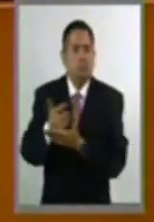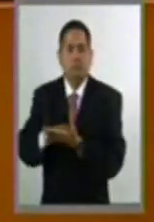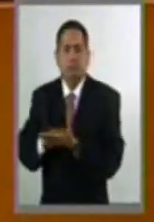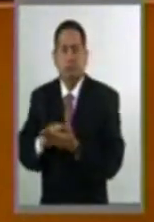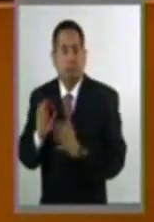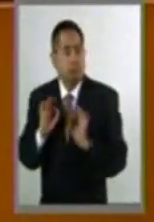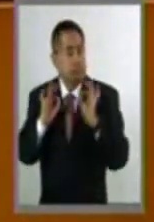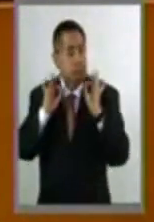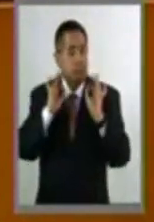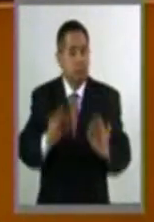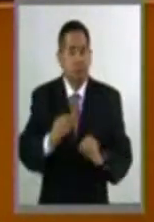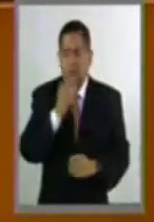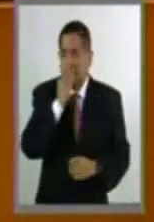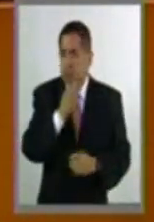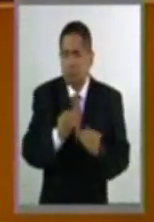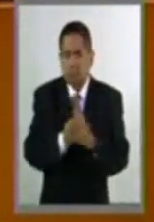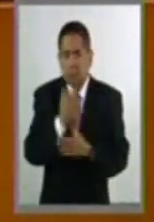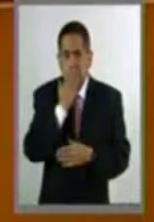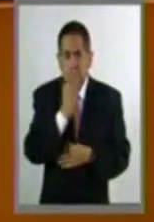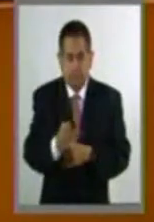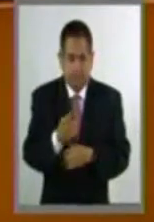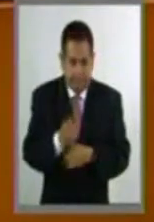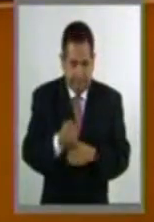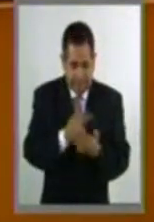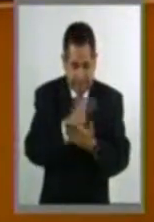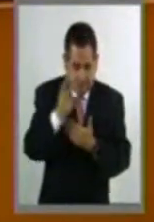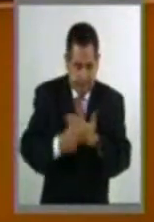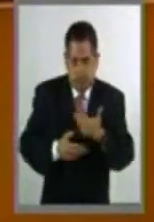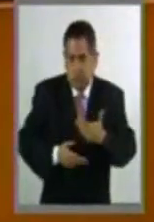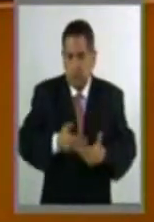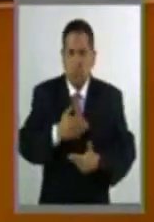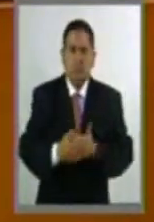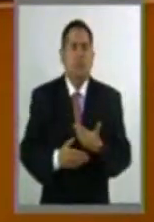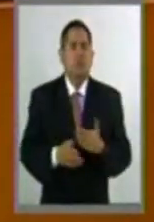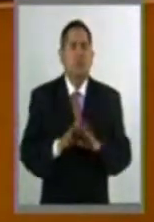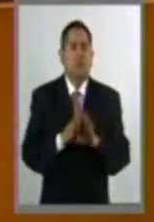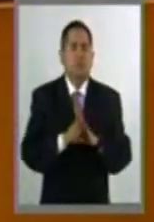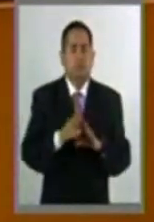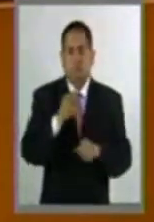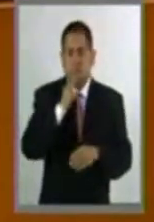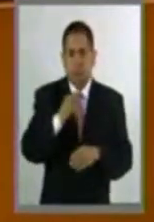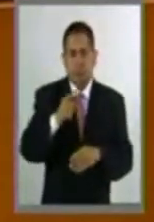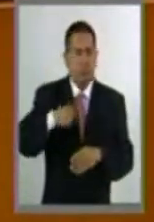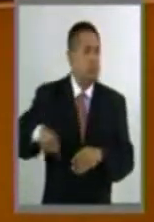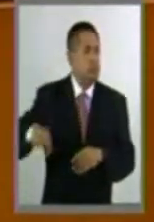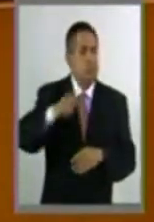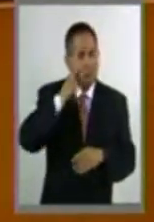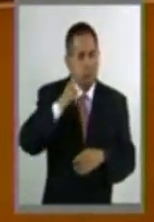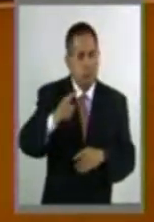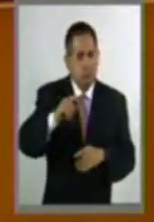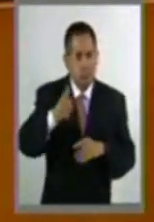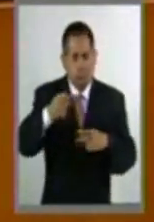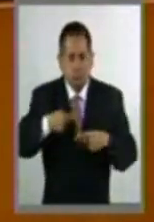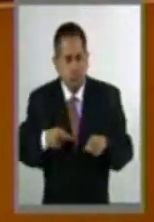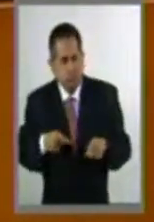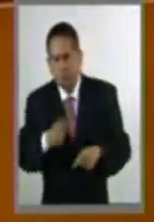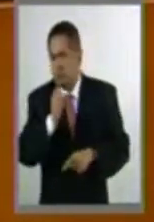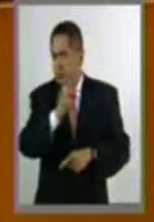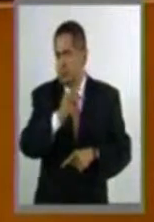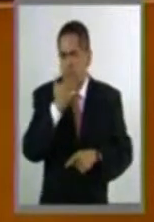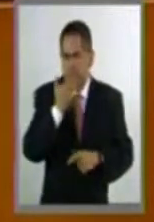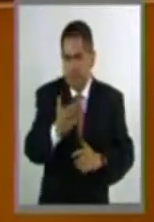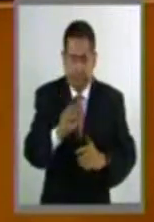los resultados fueron favorables y este programa rápidamente comenzó a ser bien visto por los ciudadanos.